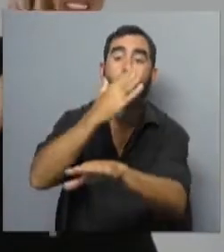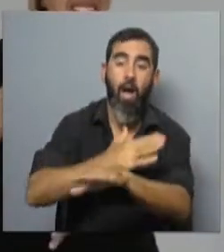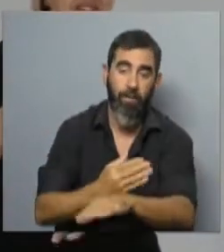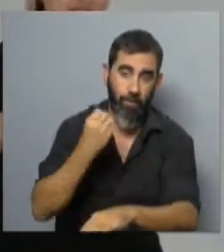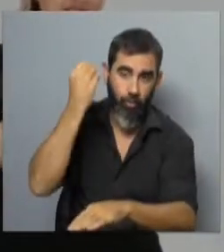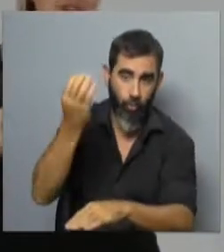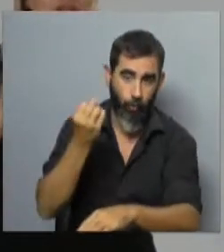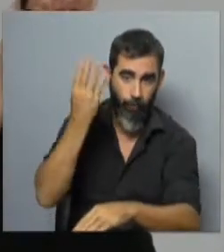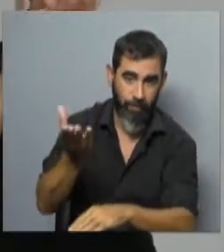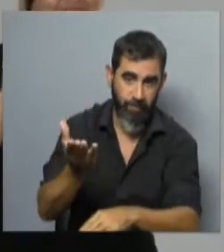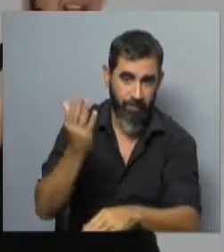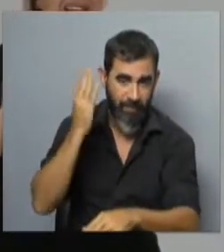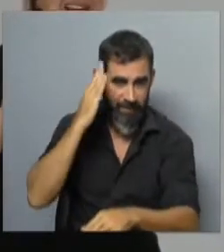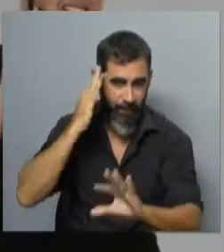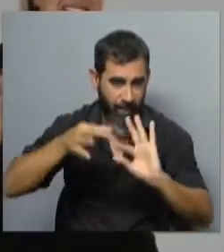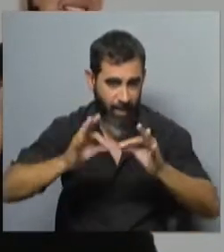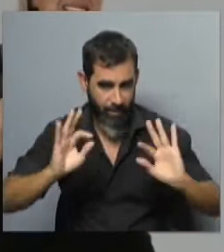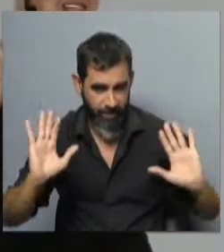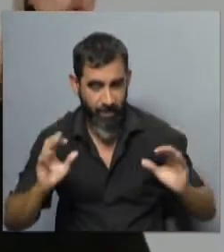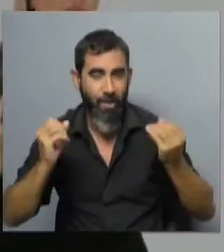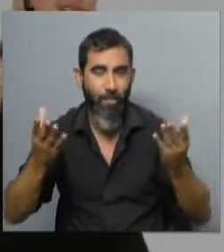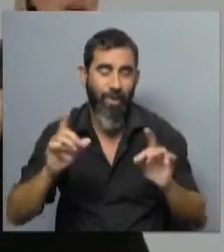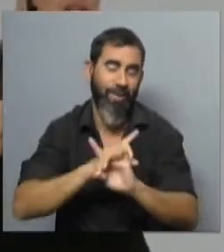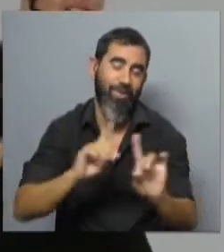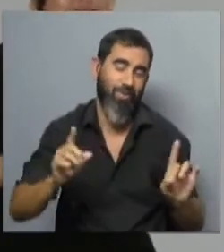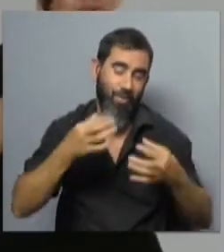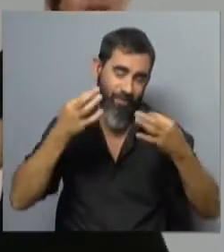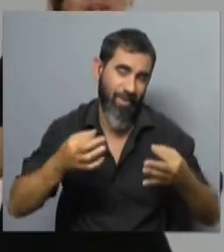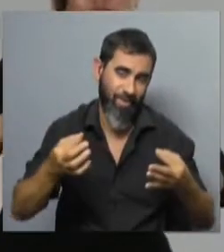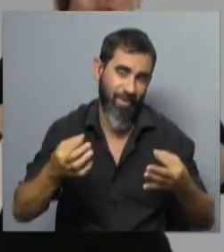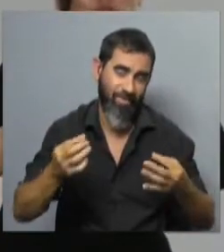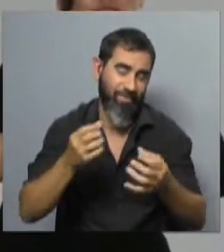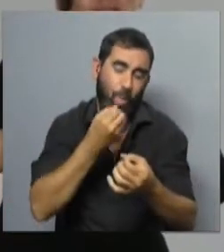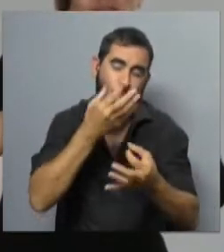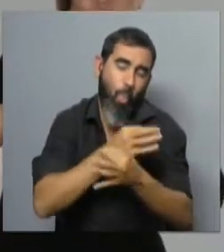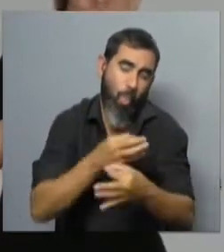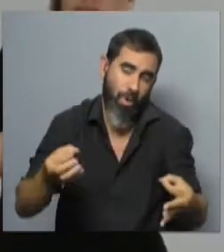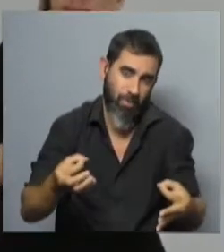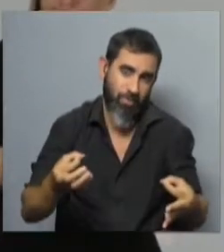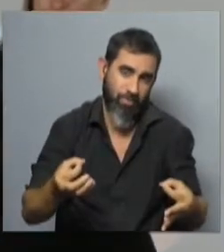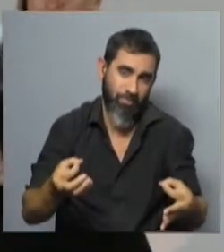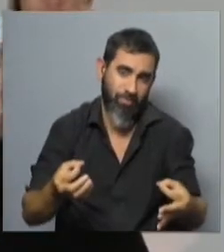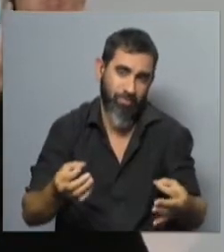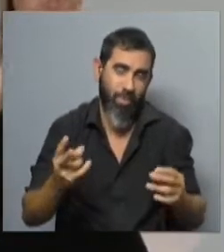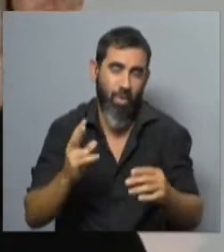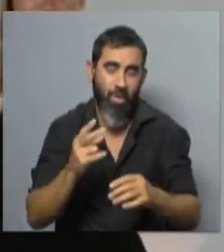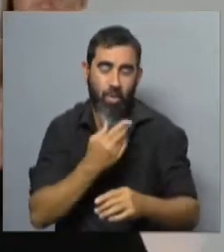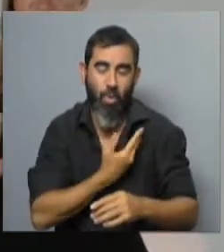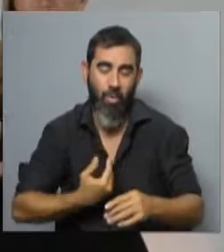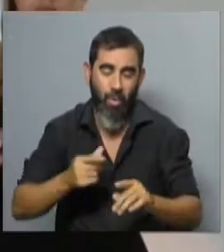conferencia de prensa de saber qué dice la cadena, porque si no sería desleal, sobre todo desde el Poder Ejecutivo.